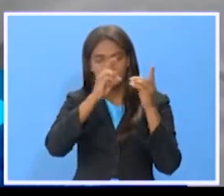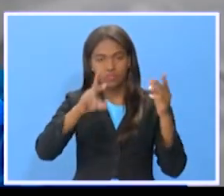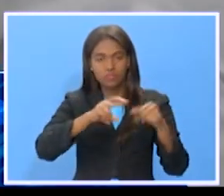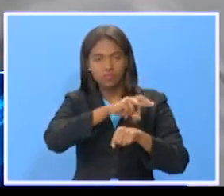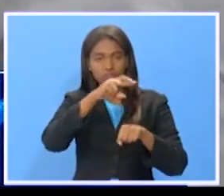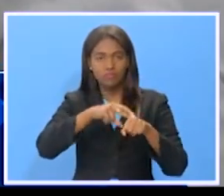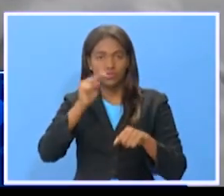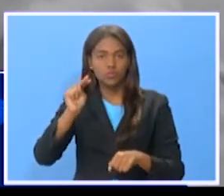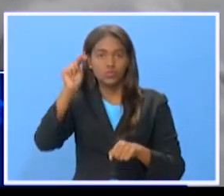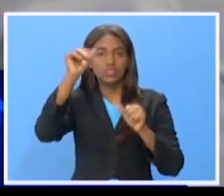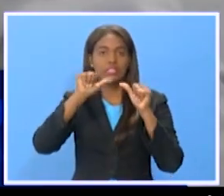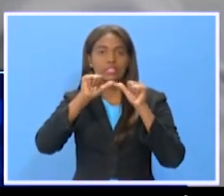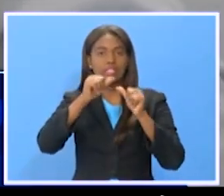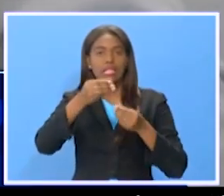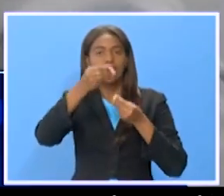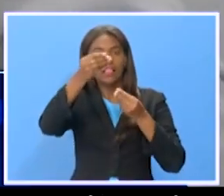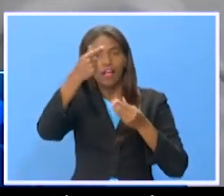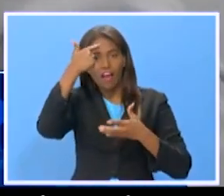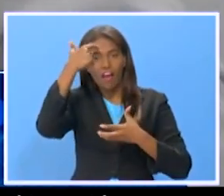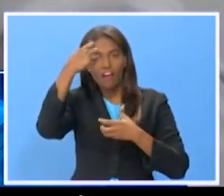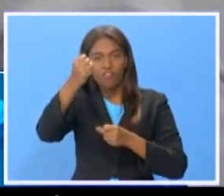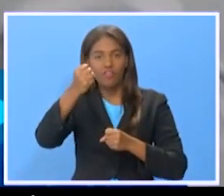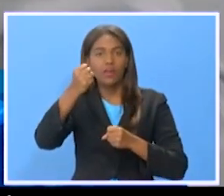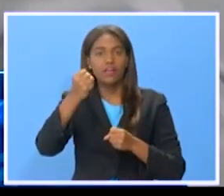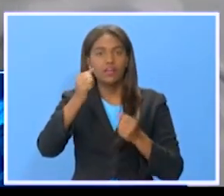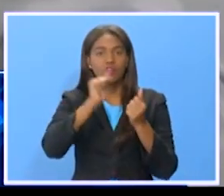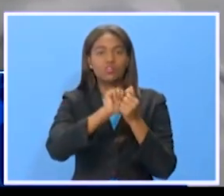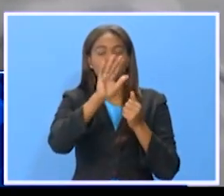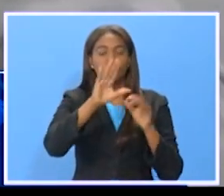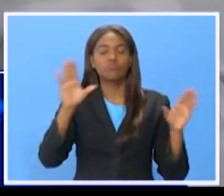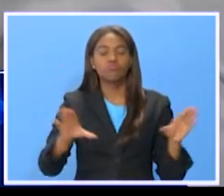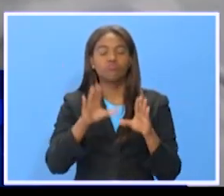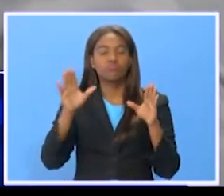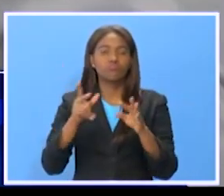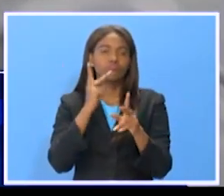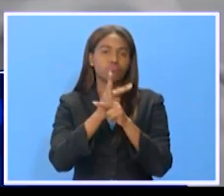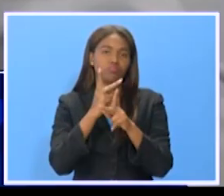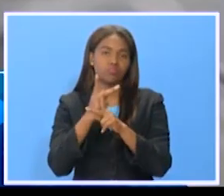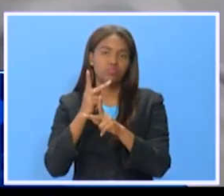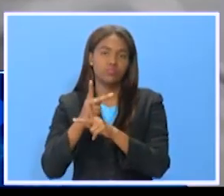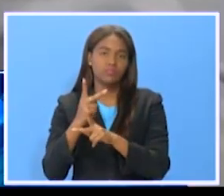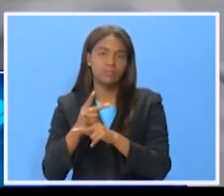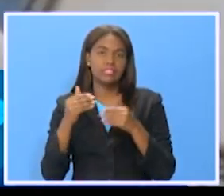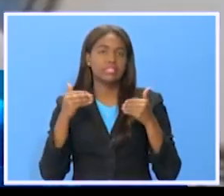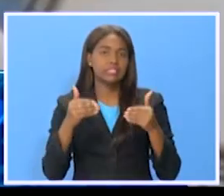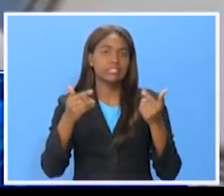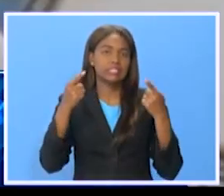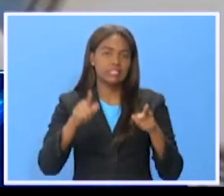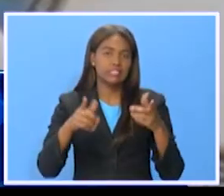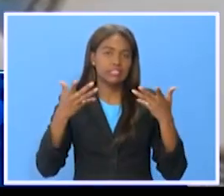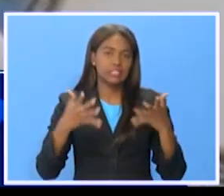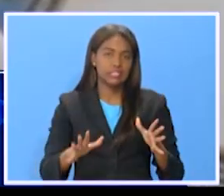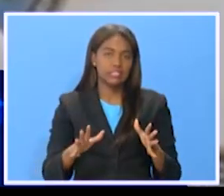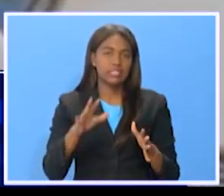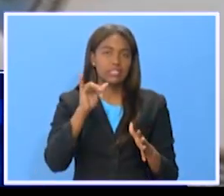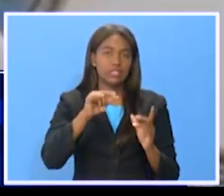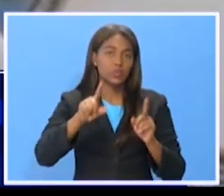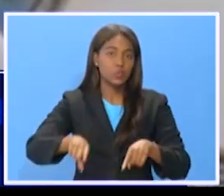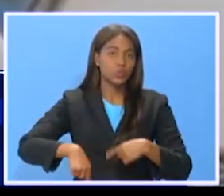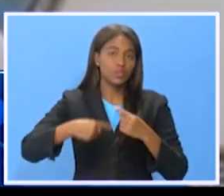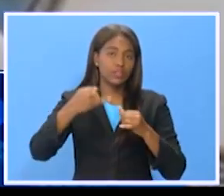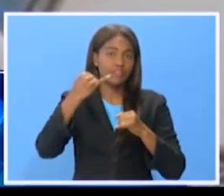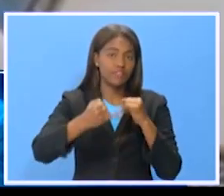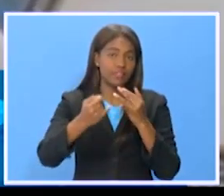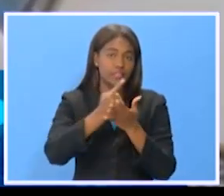Norte sigue generando confianza a través de sus acciones preventivas llevadas a cabo, y fue que durante este fin